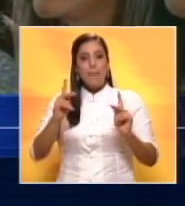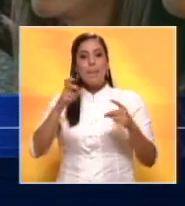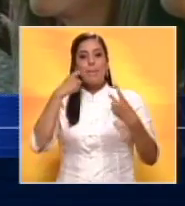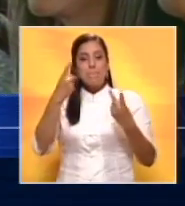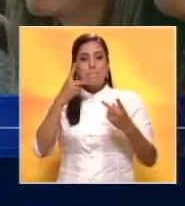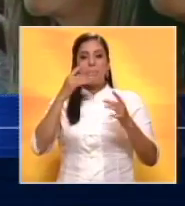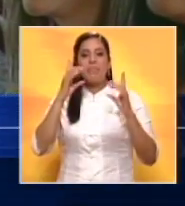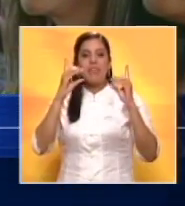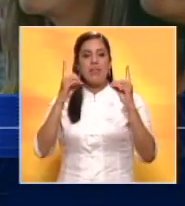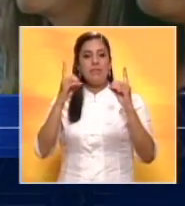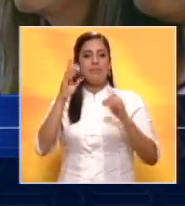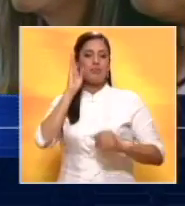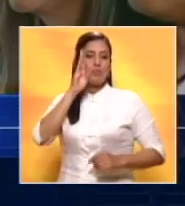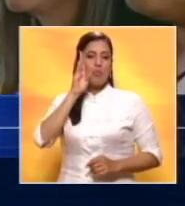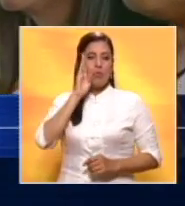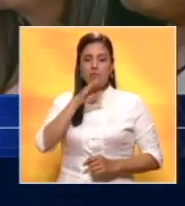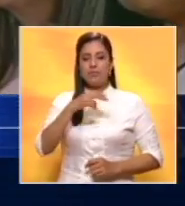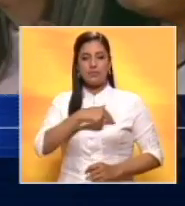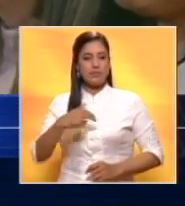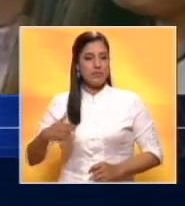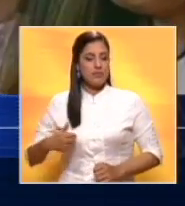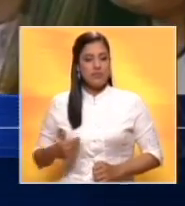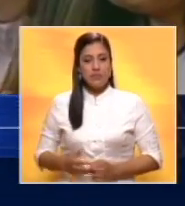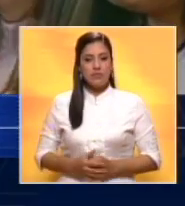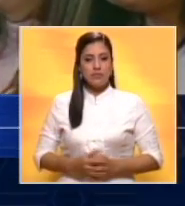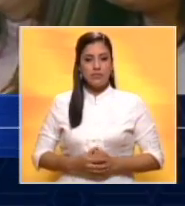una impunidad criminal,